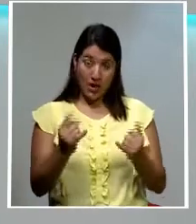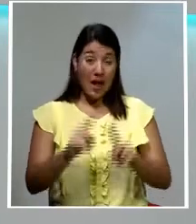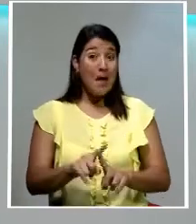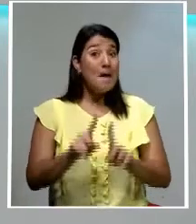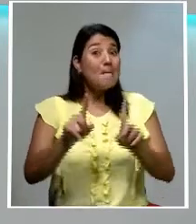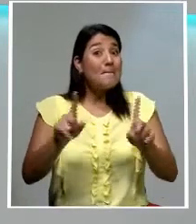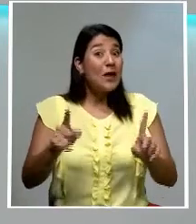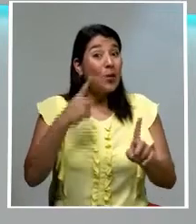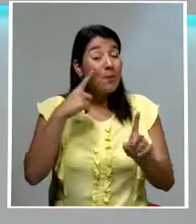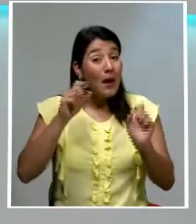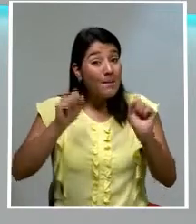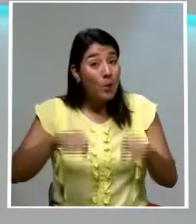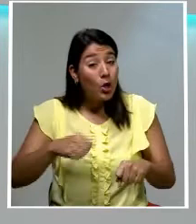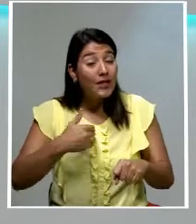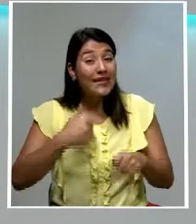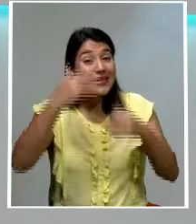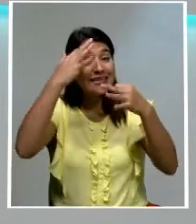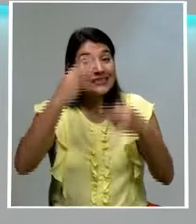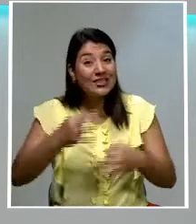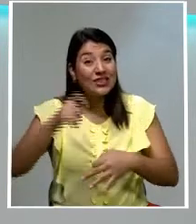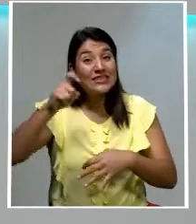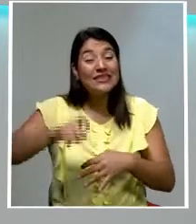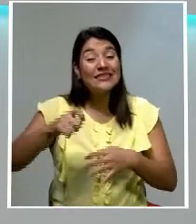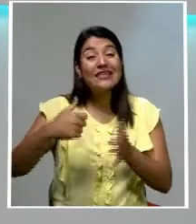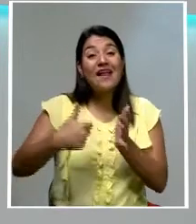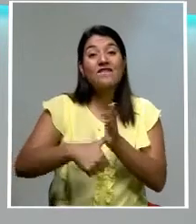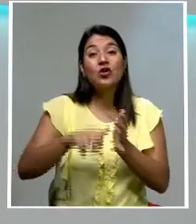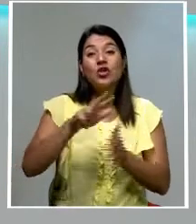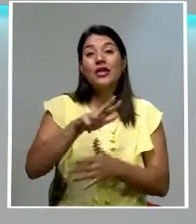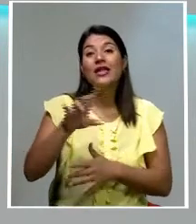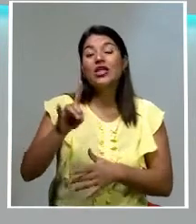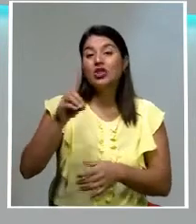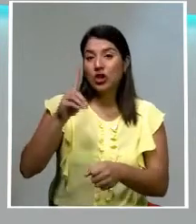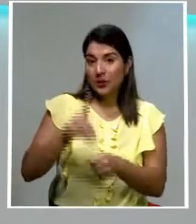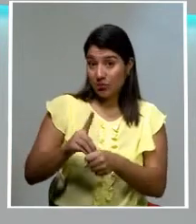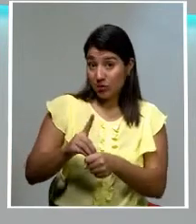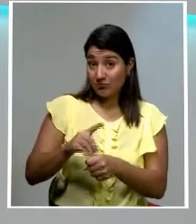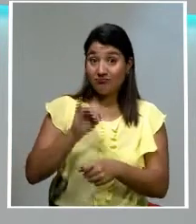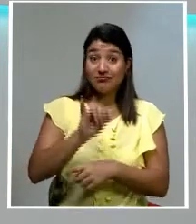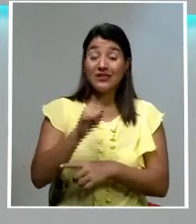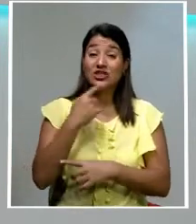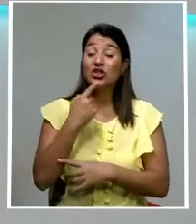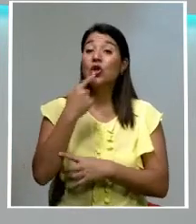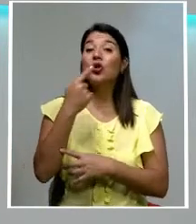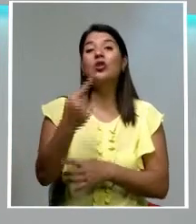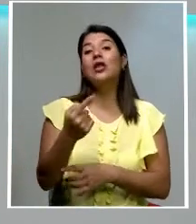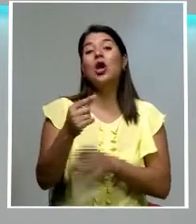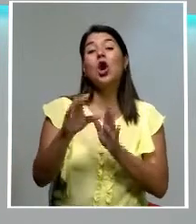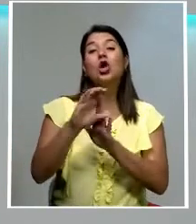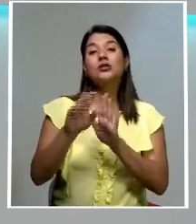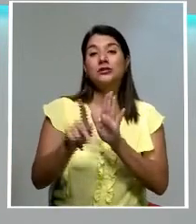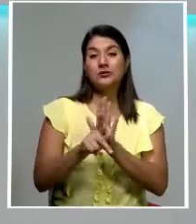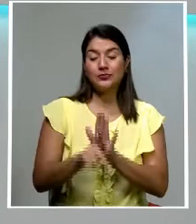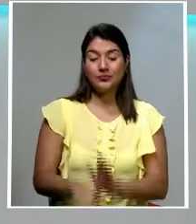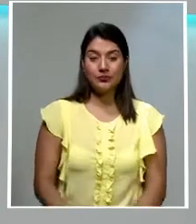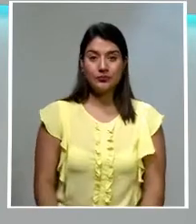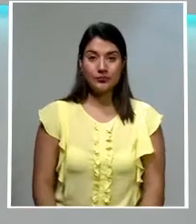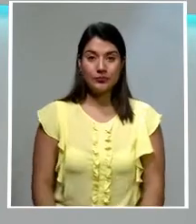decisión requiere que estén presentes 38 diputados. Así lo dicta la Constitución Política.